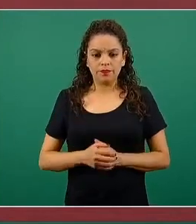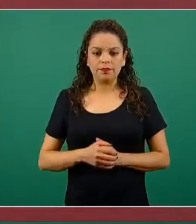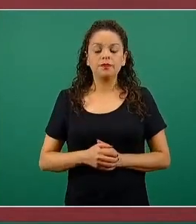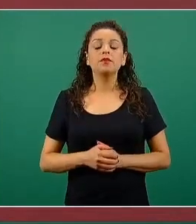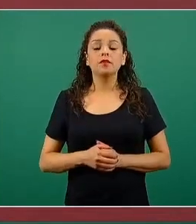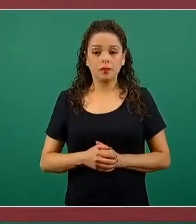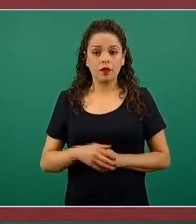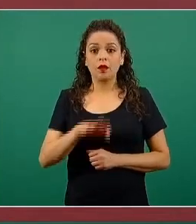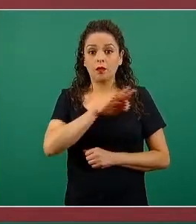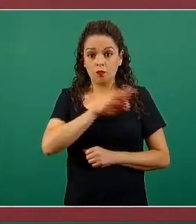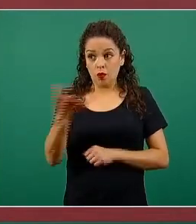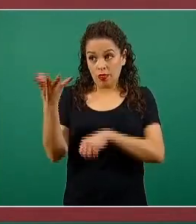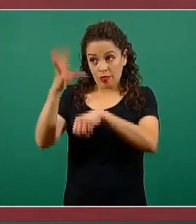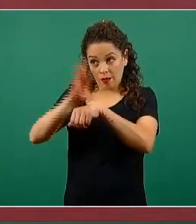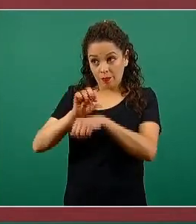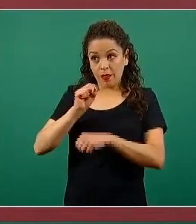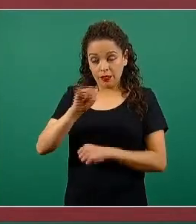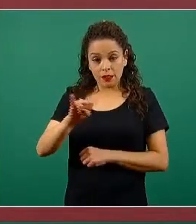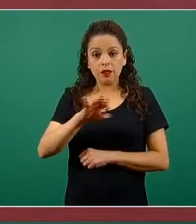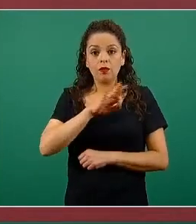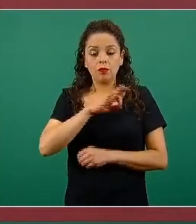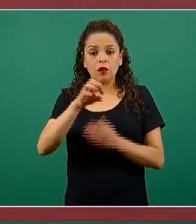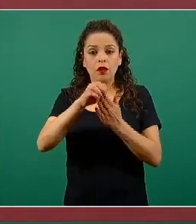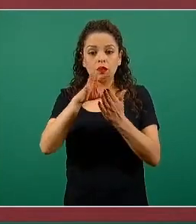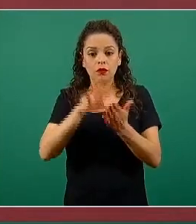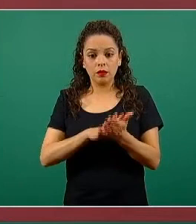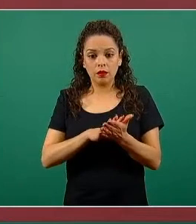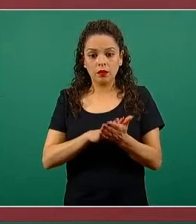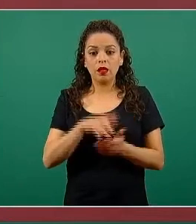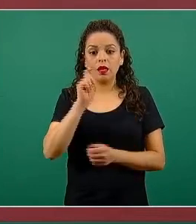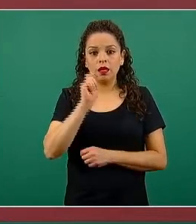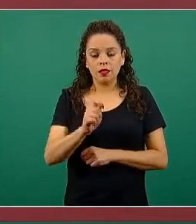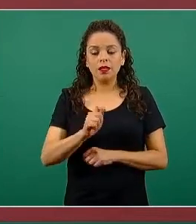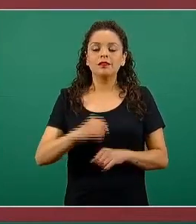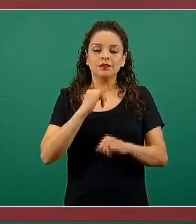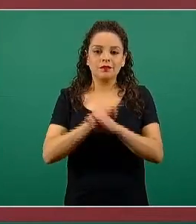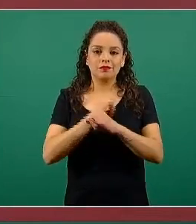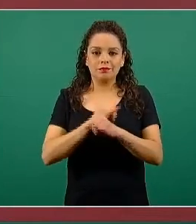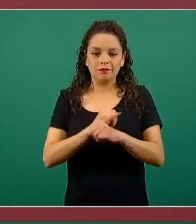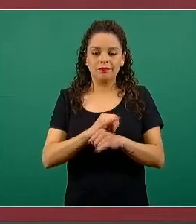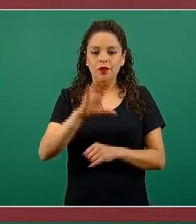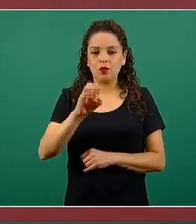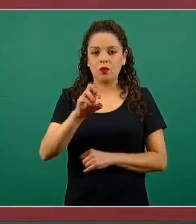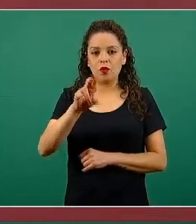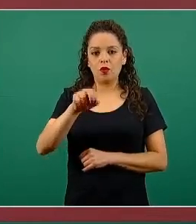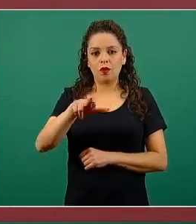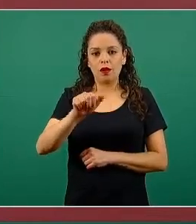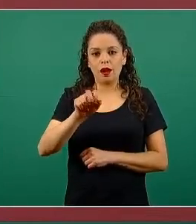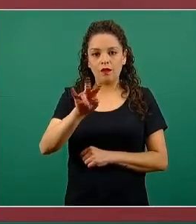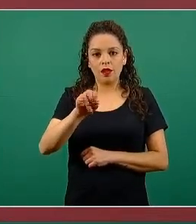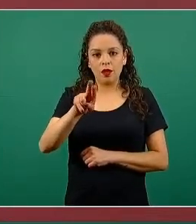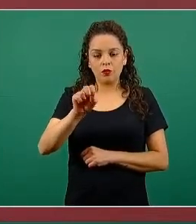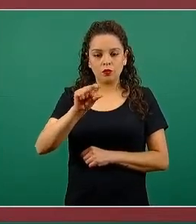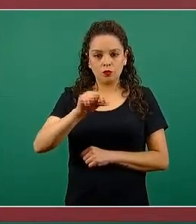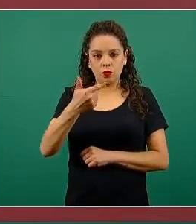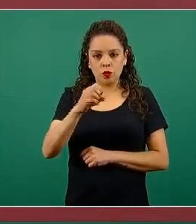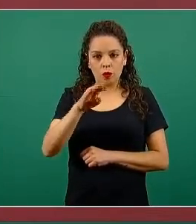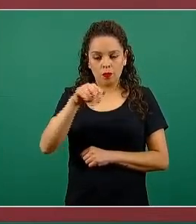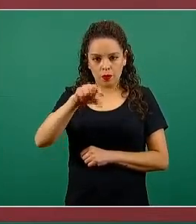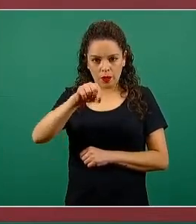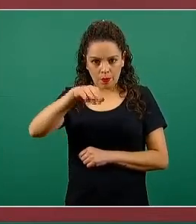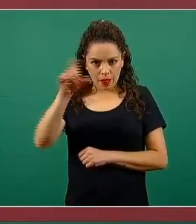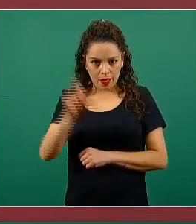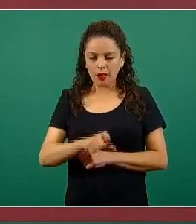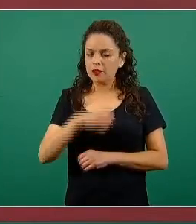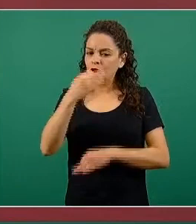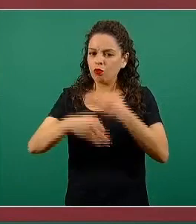también ponerlo a disposición en el sitio coronavirus.gov.mx, como hemos puesto todos los documentos. Ahora,